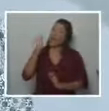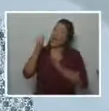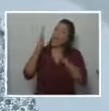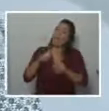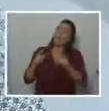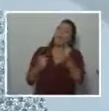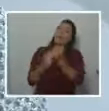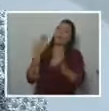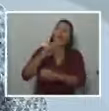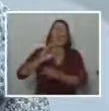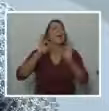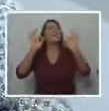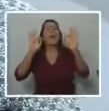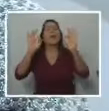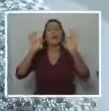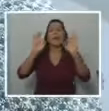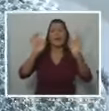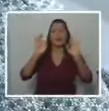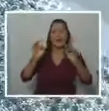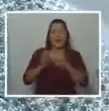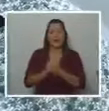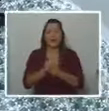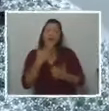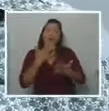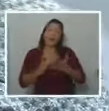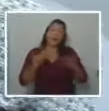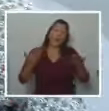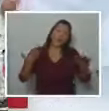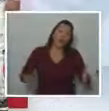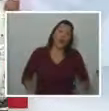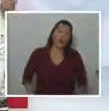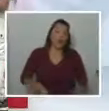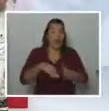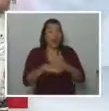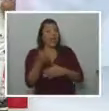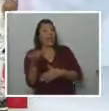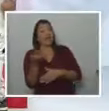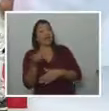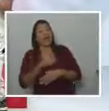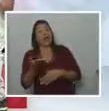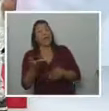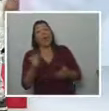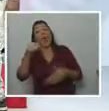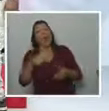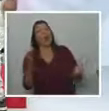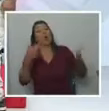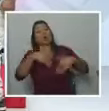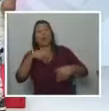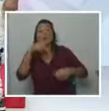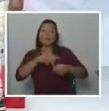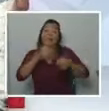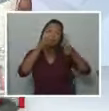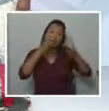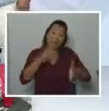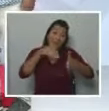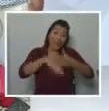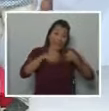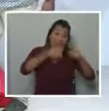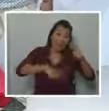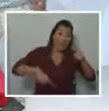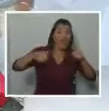a Cartago. ¡Eso, eso! Bueno, resulta que como en Dadomanía, hoy no tenemos participante en la Rueda de la